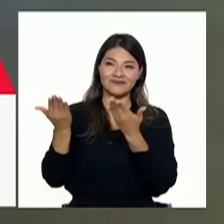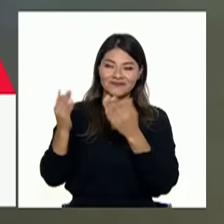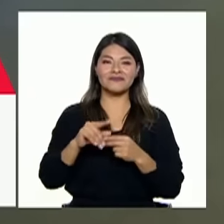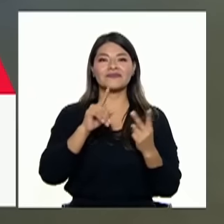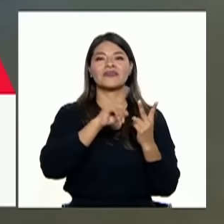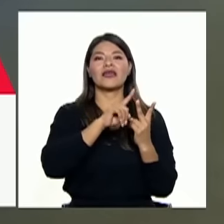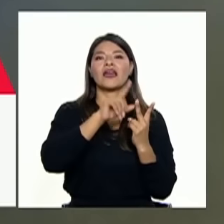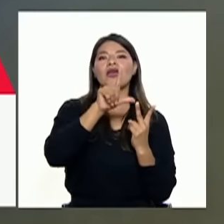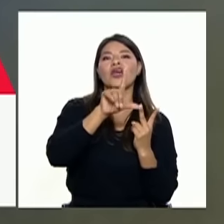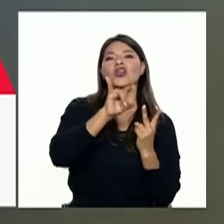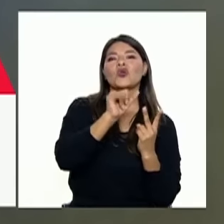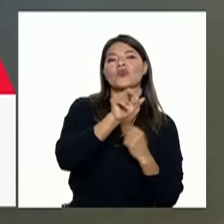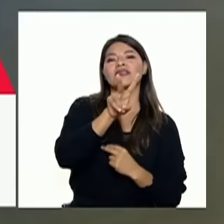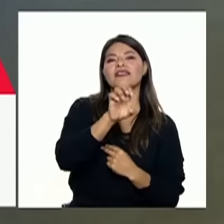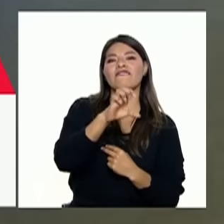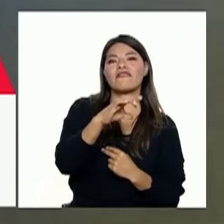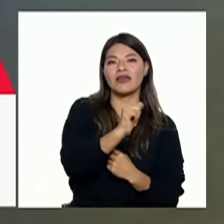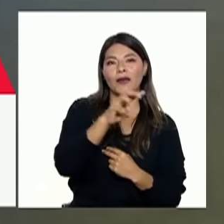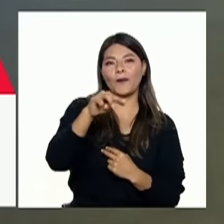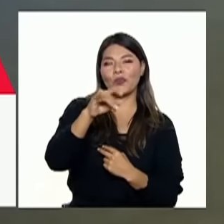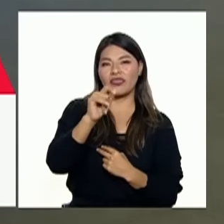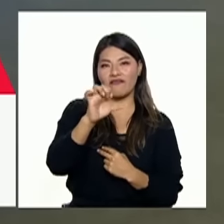Luis Vega Monteferri.